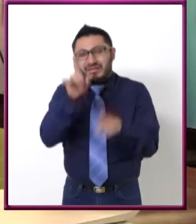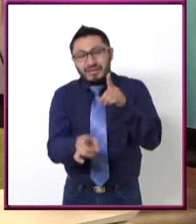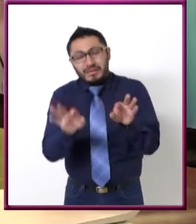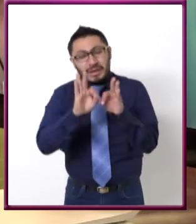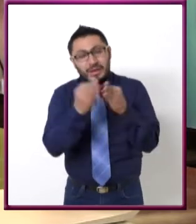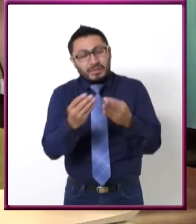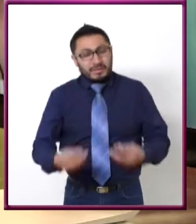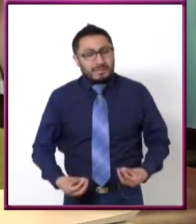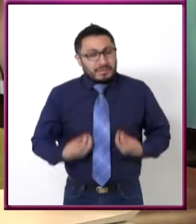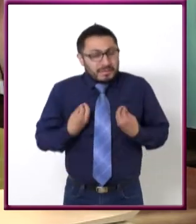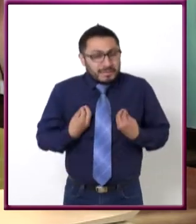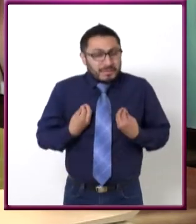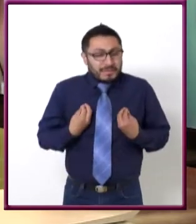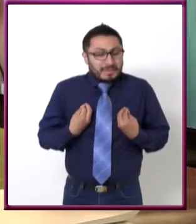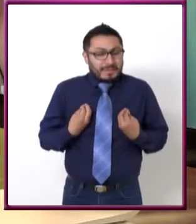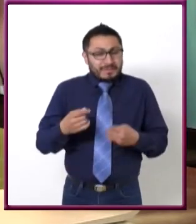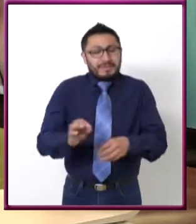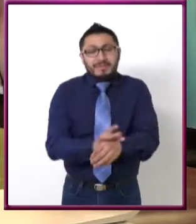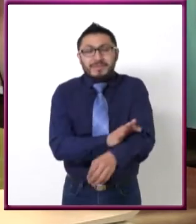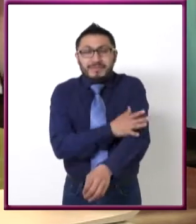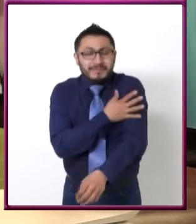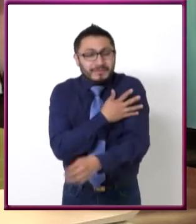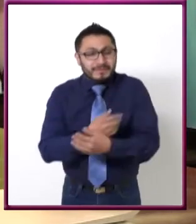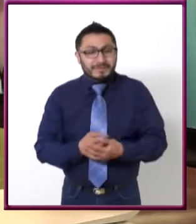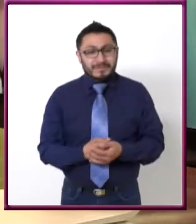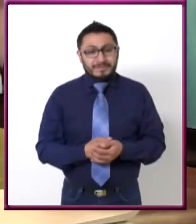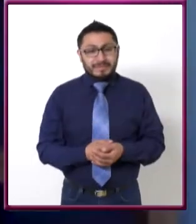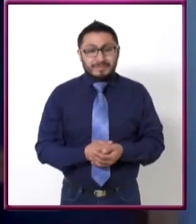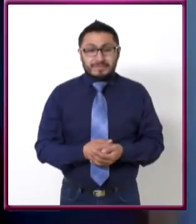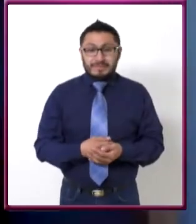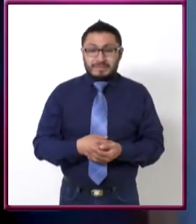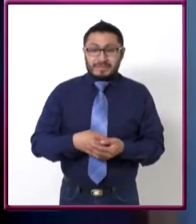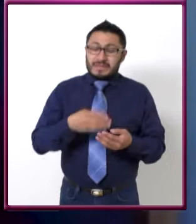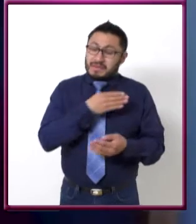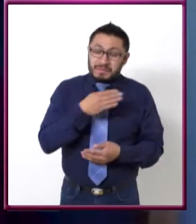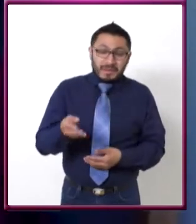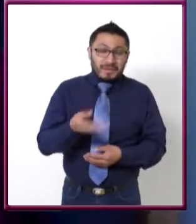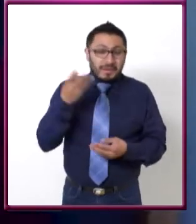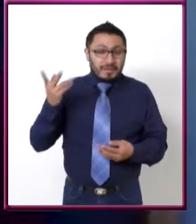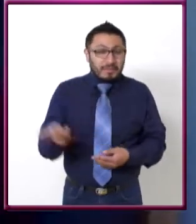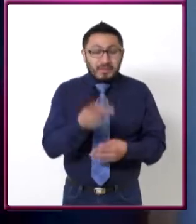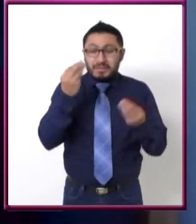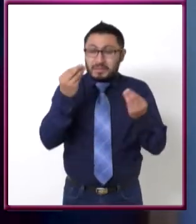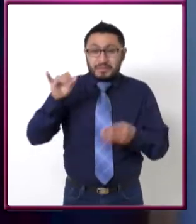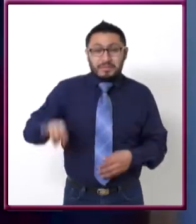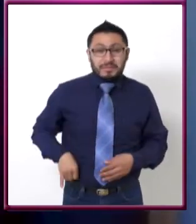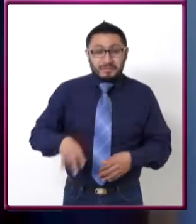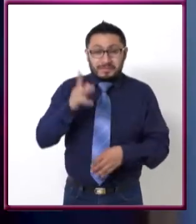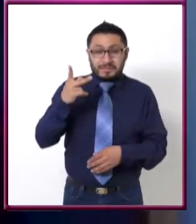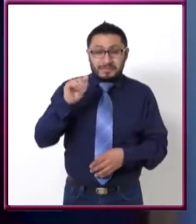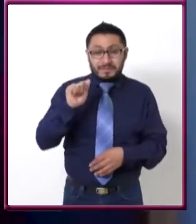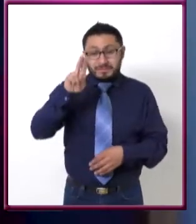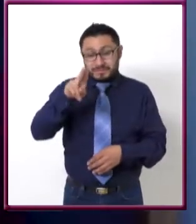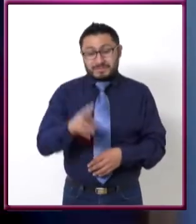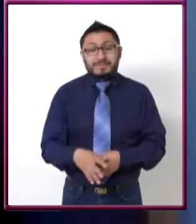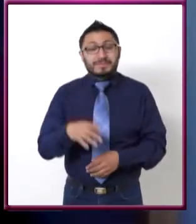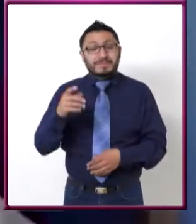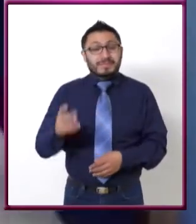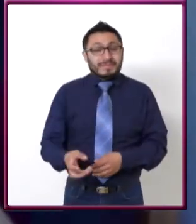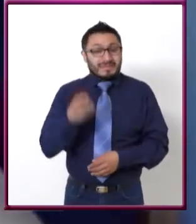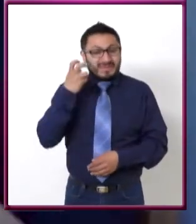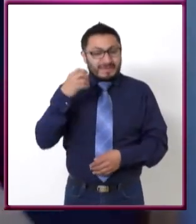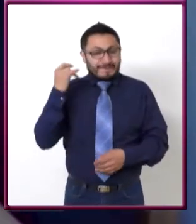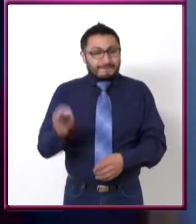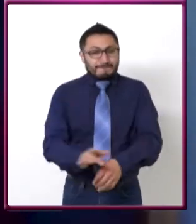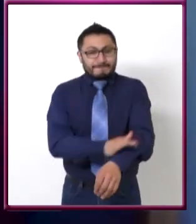qué depende la manera en la que vivimos o navegamos nuestras emociones? Bueno, pues muy buena pregunta, Pau. La